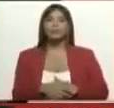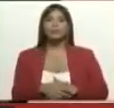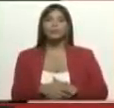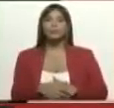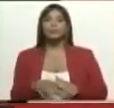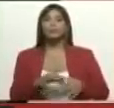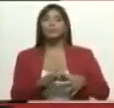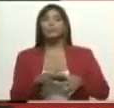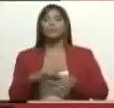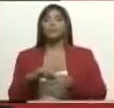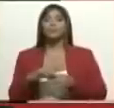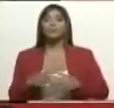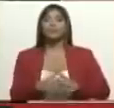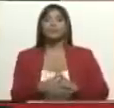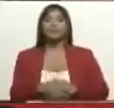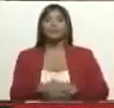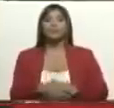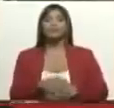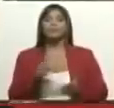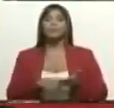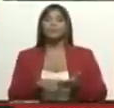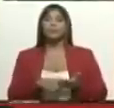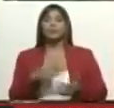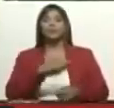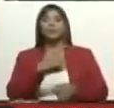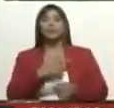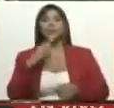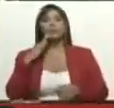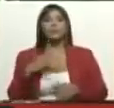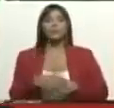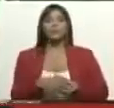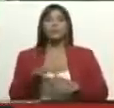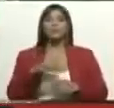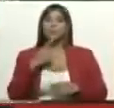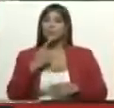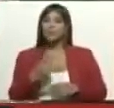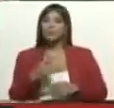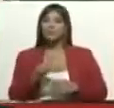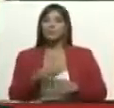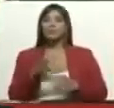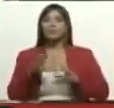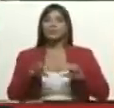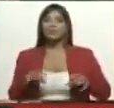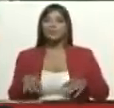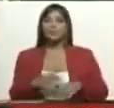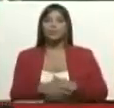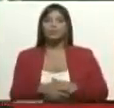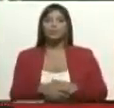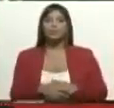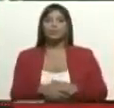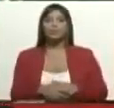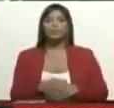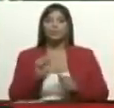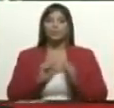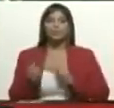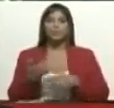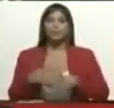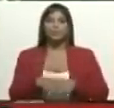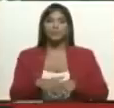los factores que aplican el poder militar en el territorio, vale decir, las regiones estratégicas de defensa